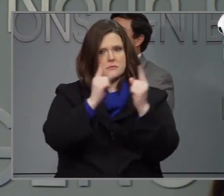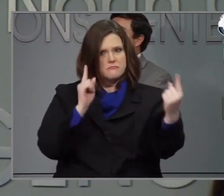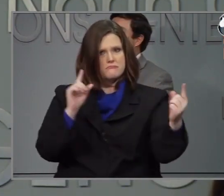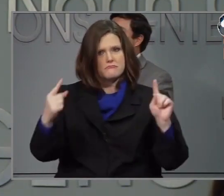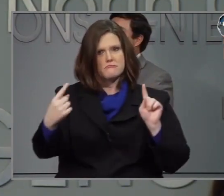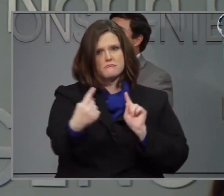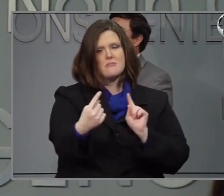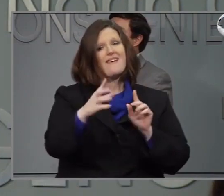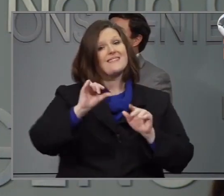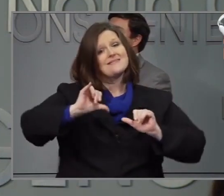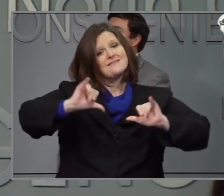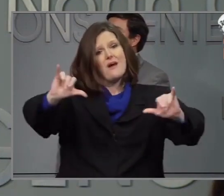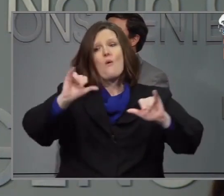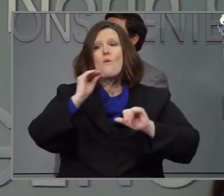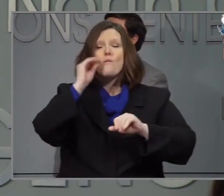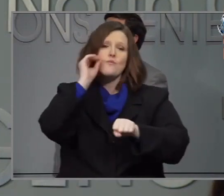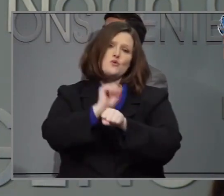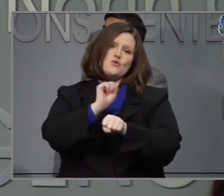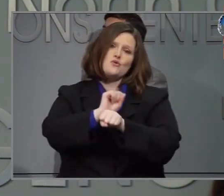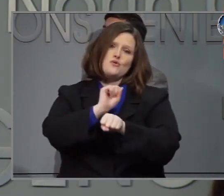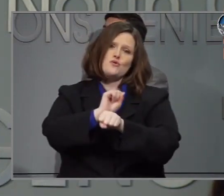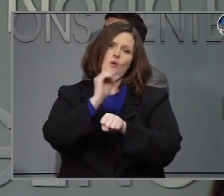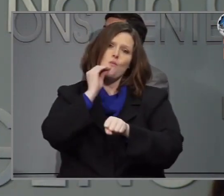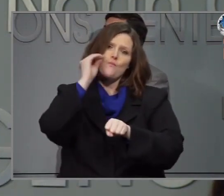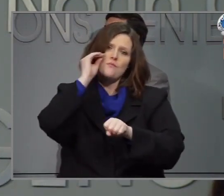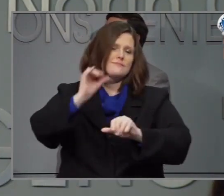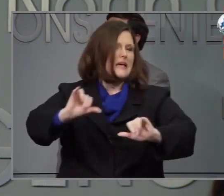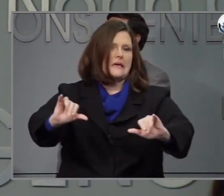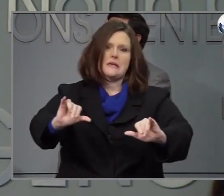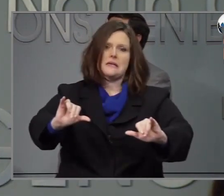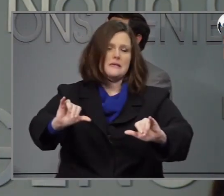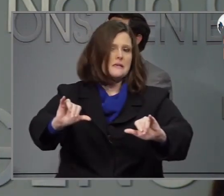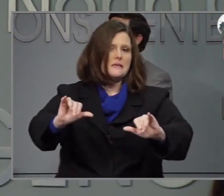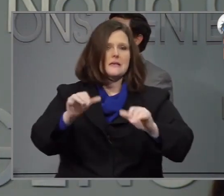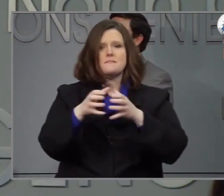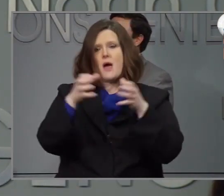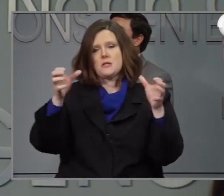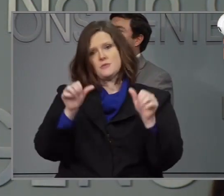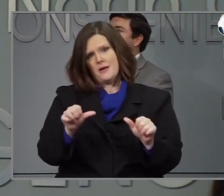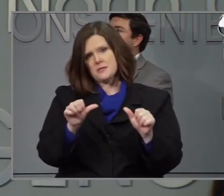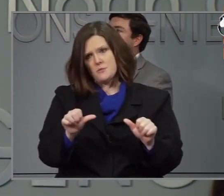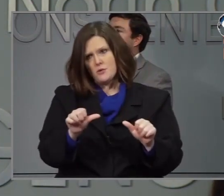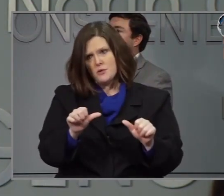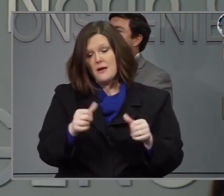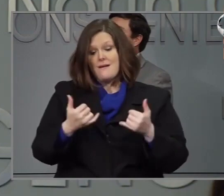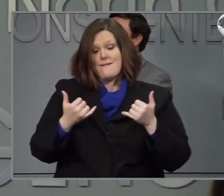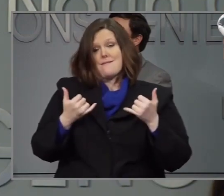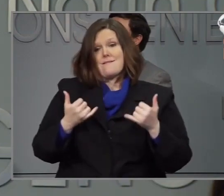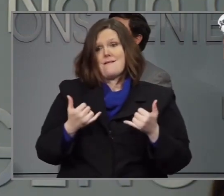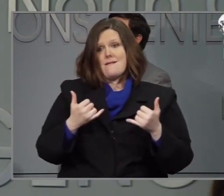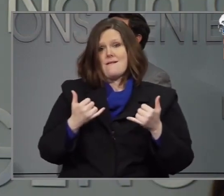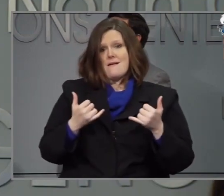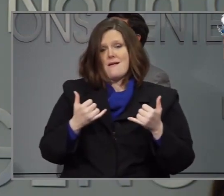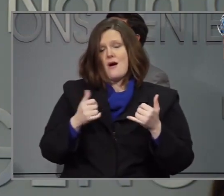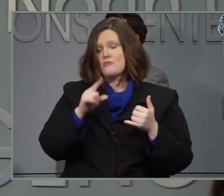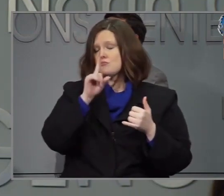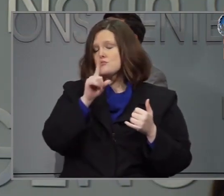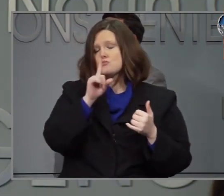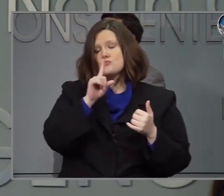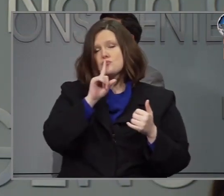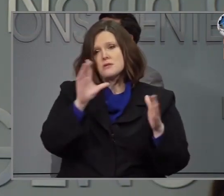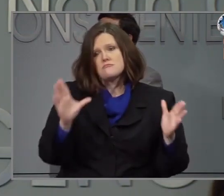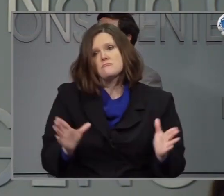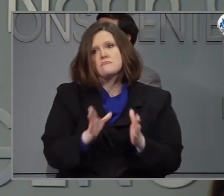presten atención y mantengan el distanciamiento social y permanezcan en casa la mayor medida posible